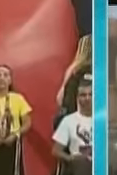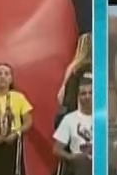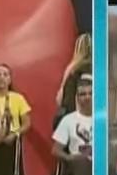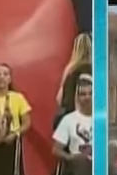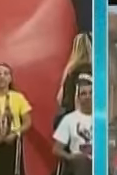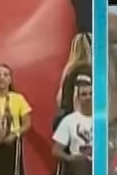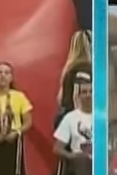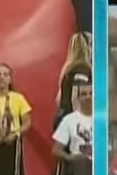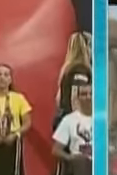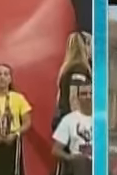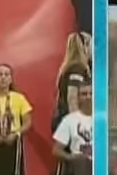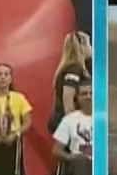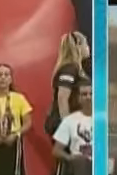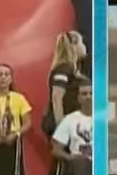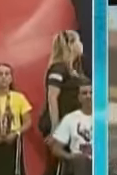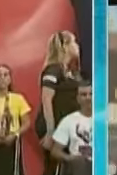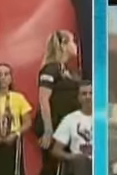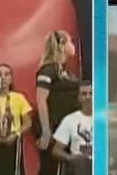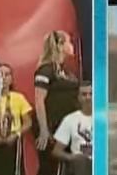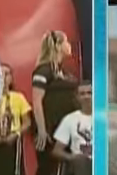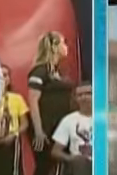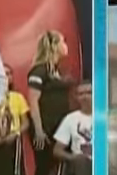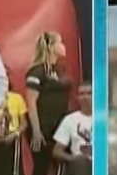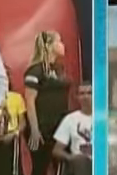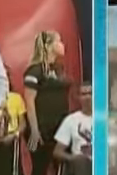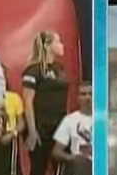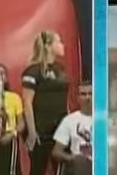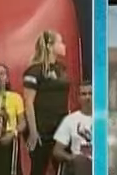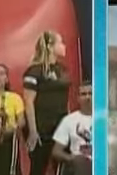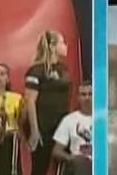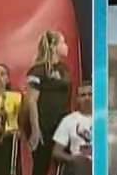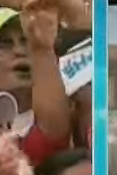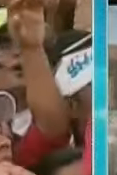un gobierno de la extrema derecha.